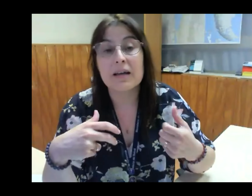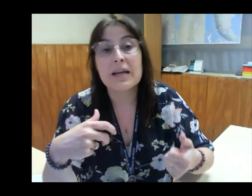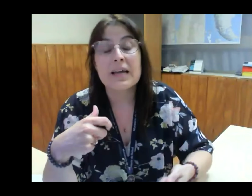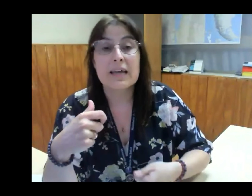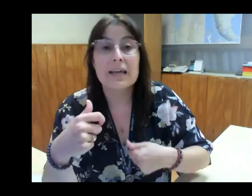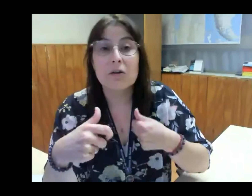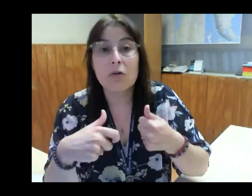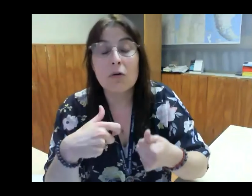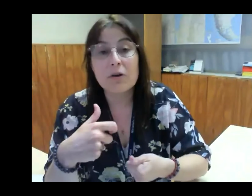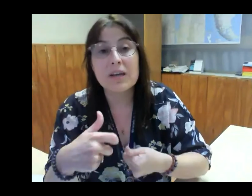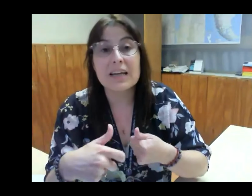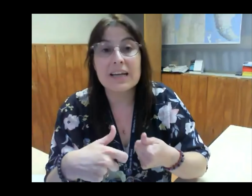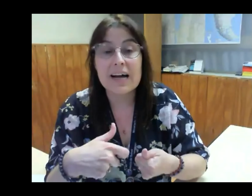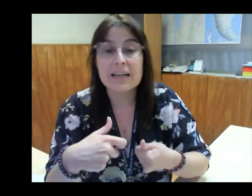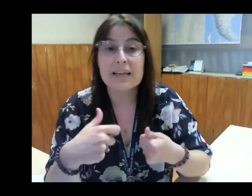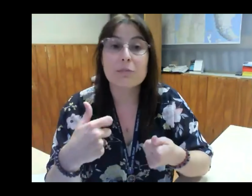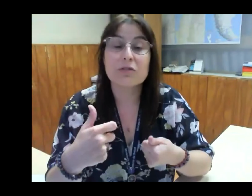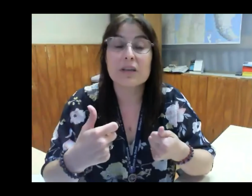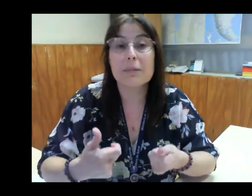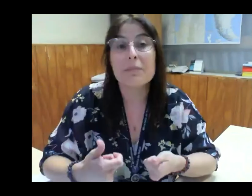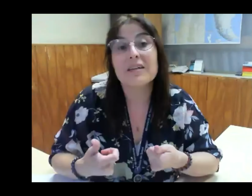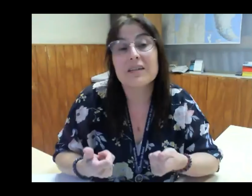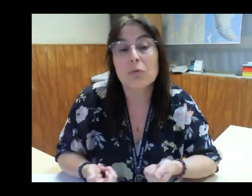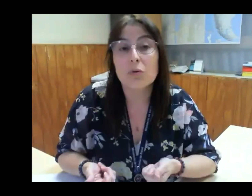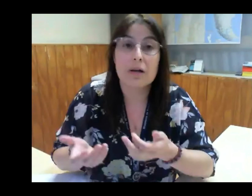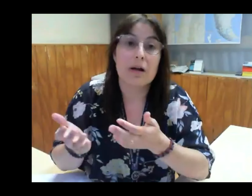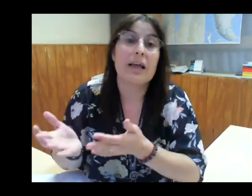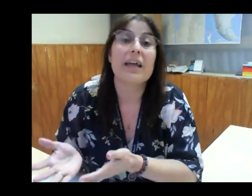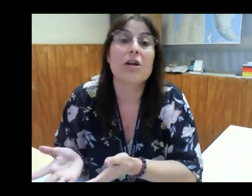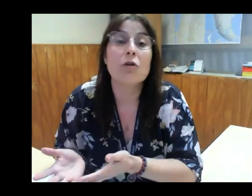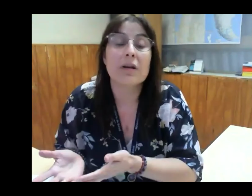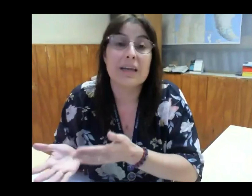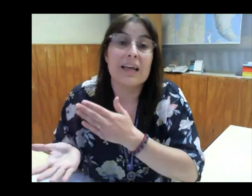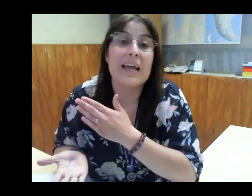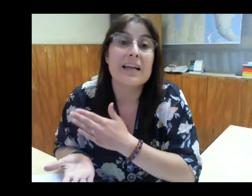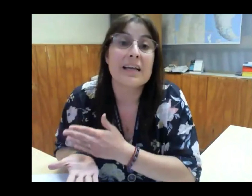de cómo generar, digamos, sistemas de salud